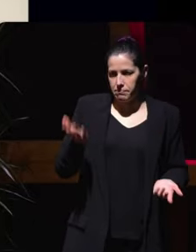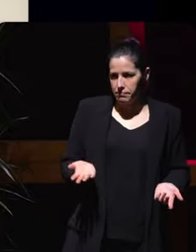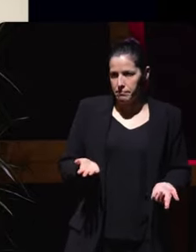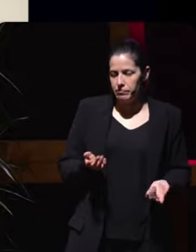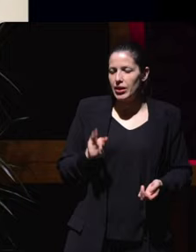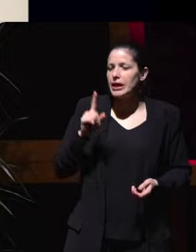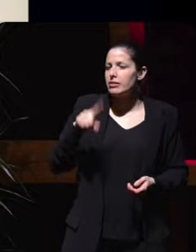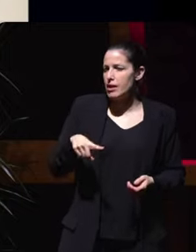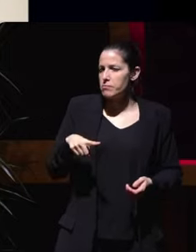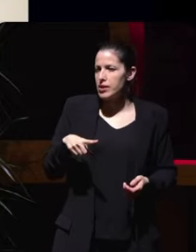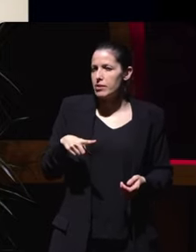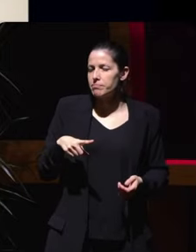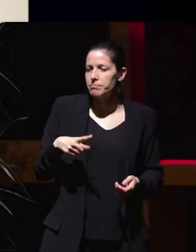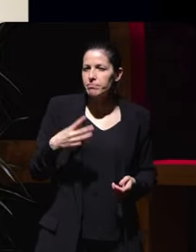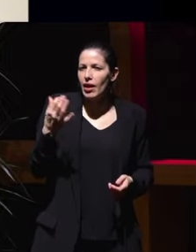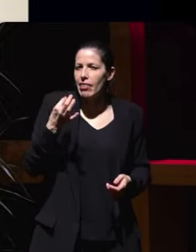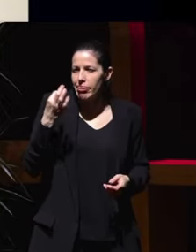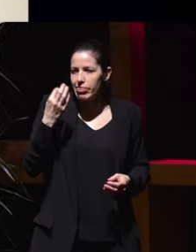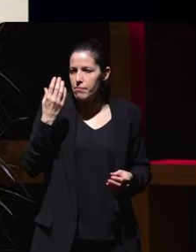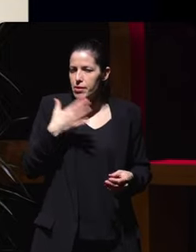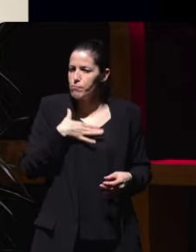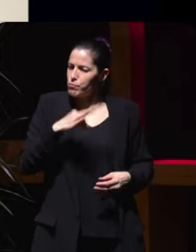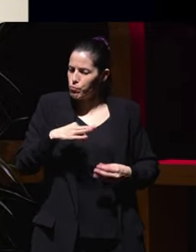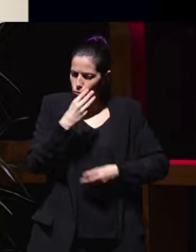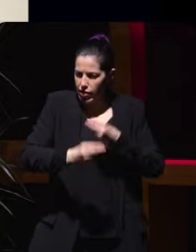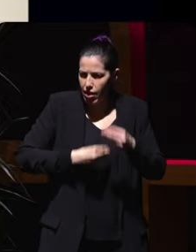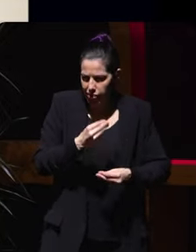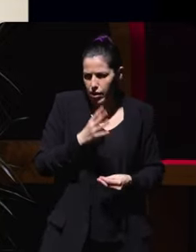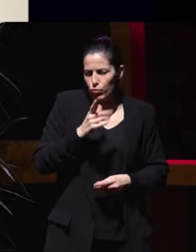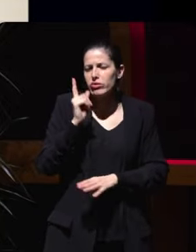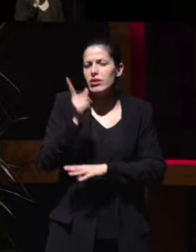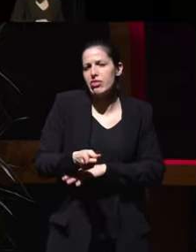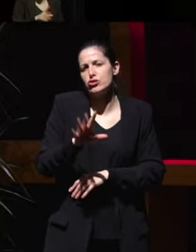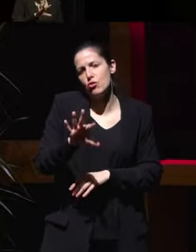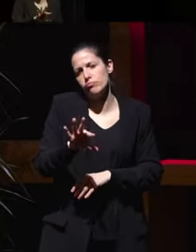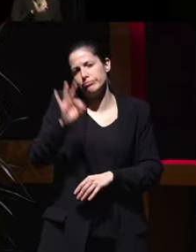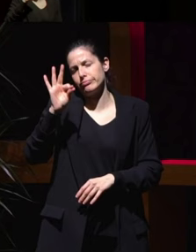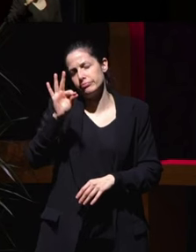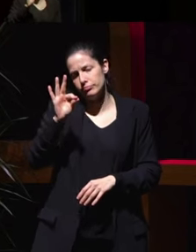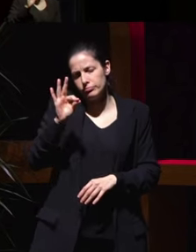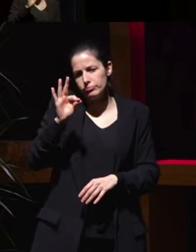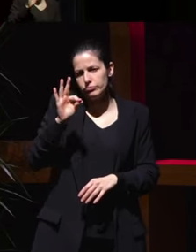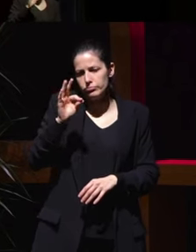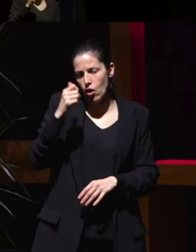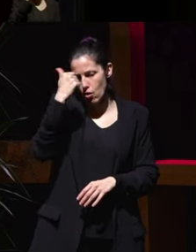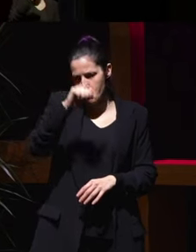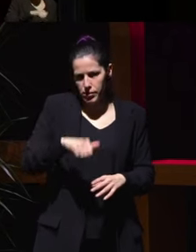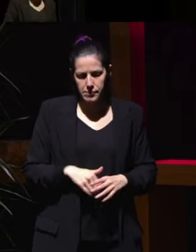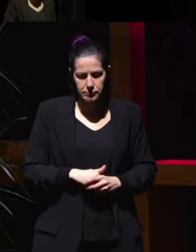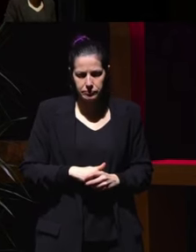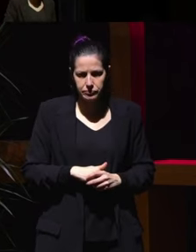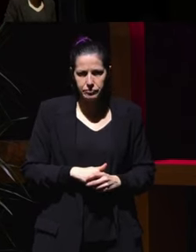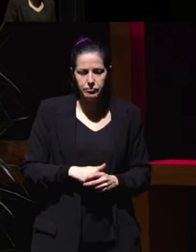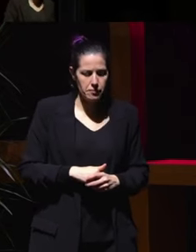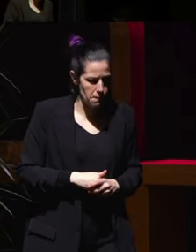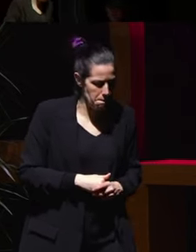realmente crean que podemos hacerlo. Y todo esto viene porque quien toma las decisiones son hombres. Pues un poco a misma conclusión. Al final hay que